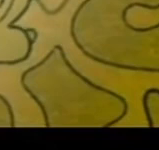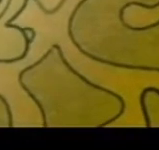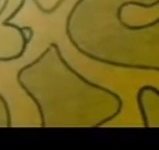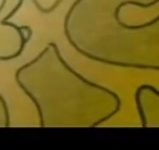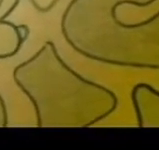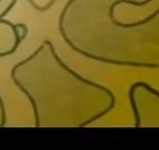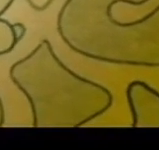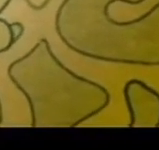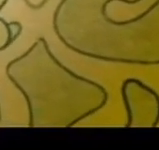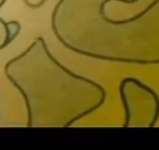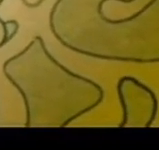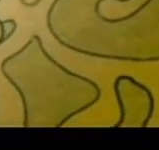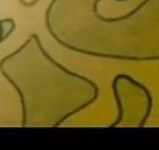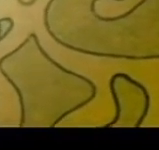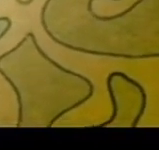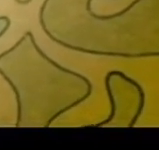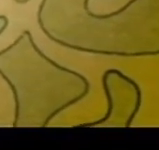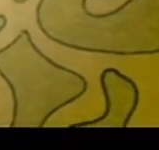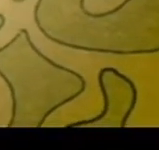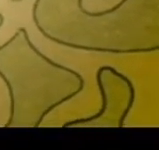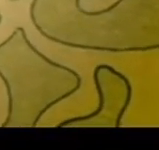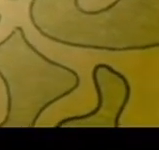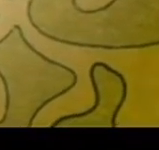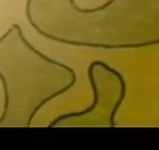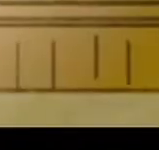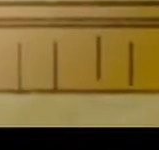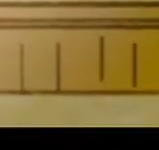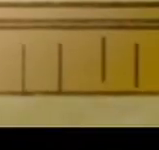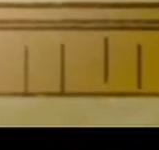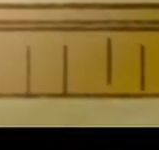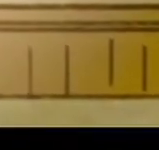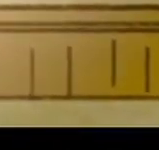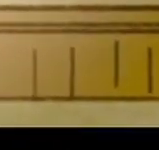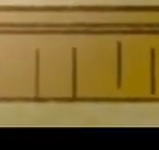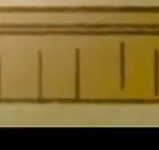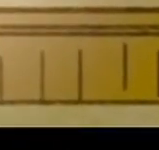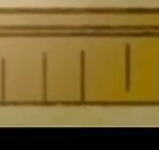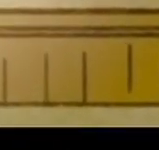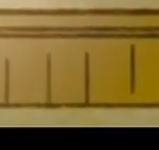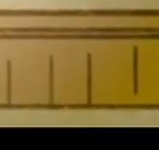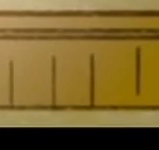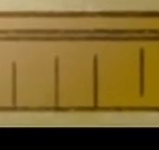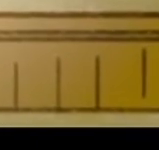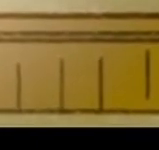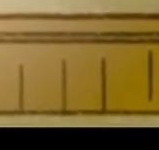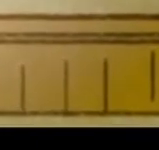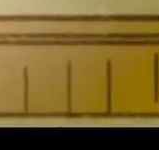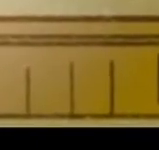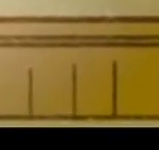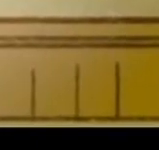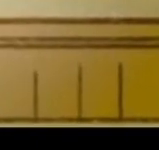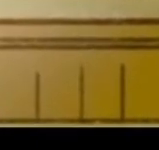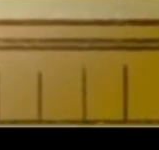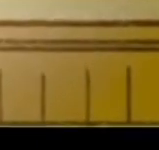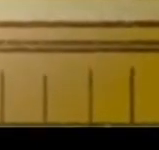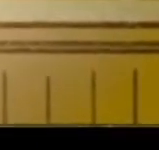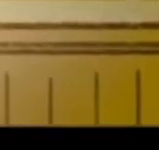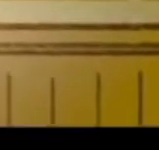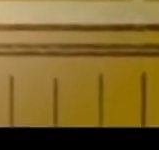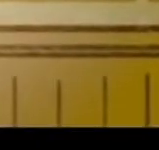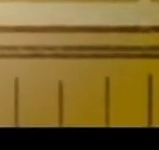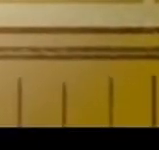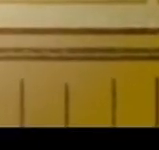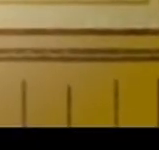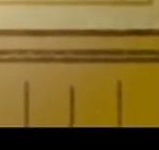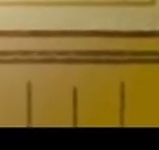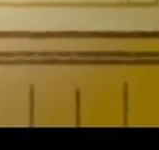resultaba suspendido, desorganizado y puesto patas arriba. La plaza pública como